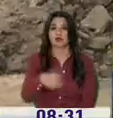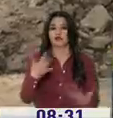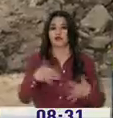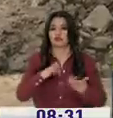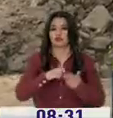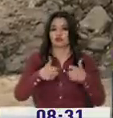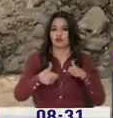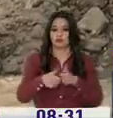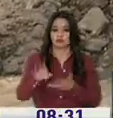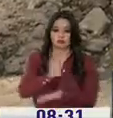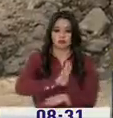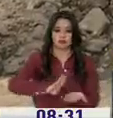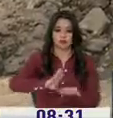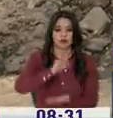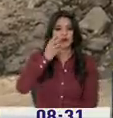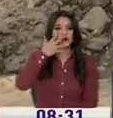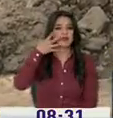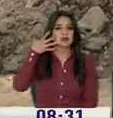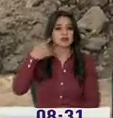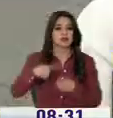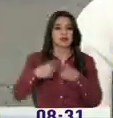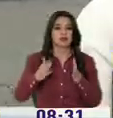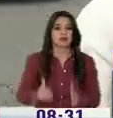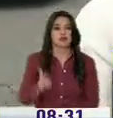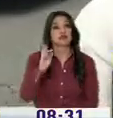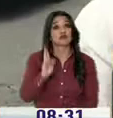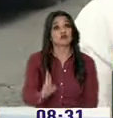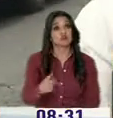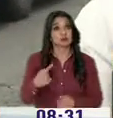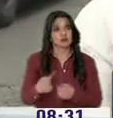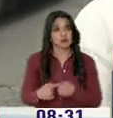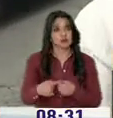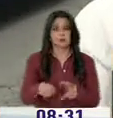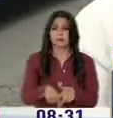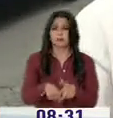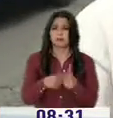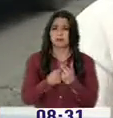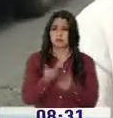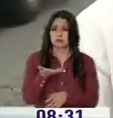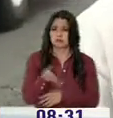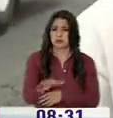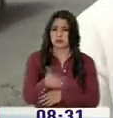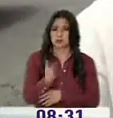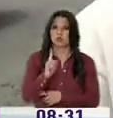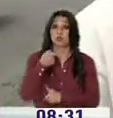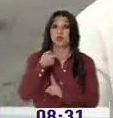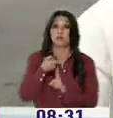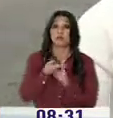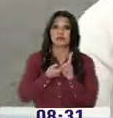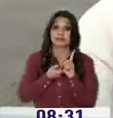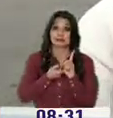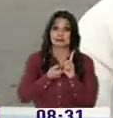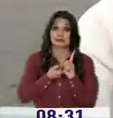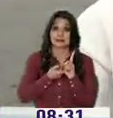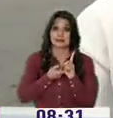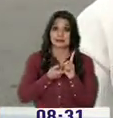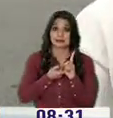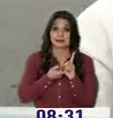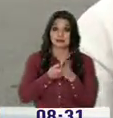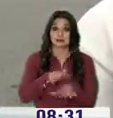barrio Oriente Quiteño, al sur de la ciudad. Más o menos comenzó la fuga hace un mes. Y